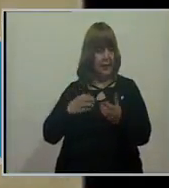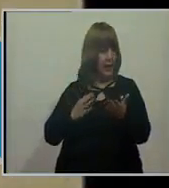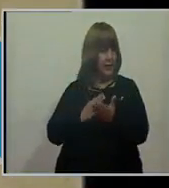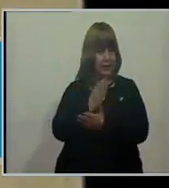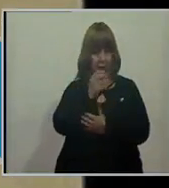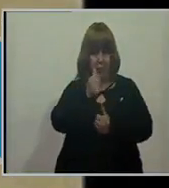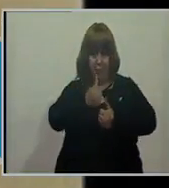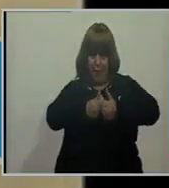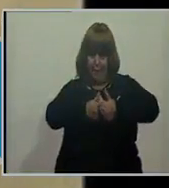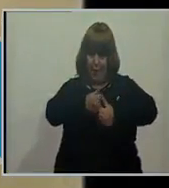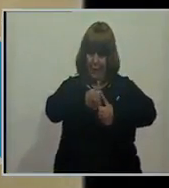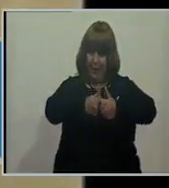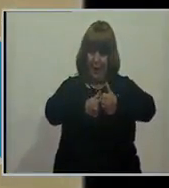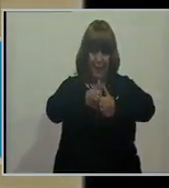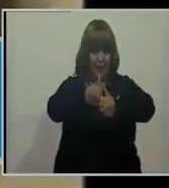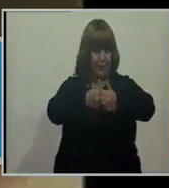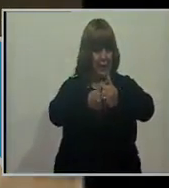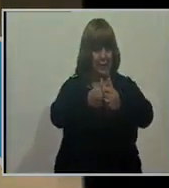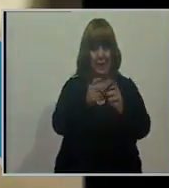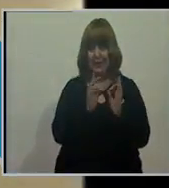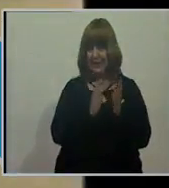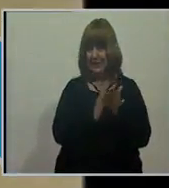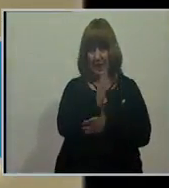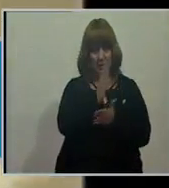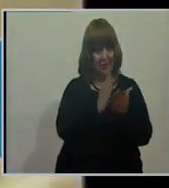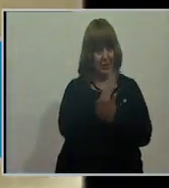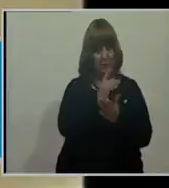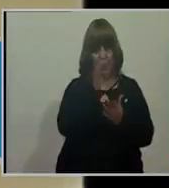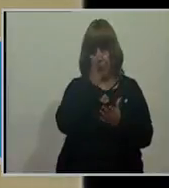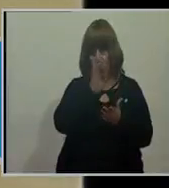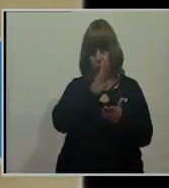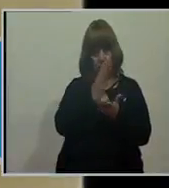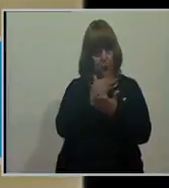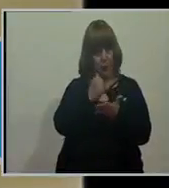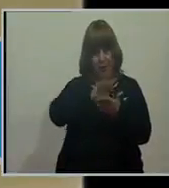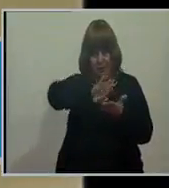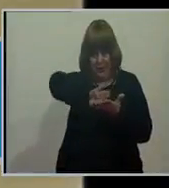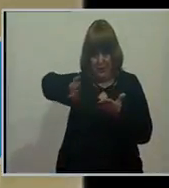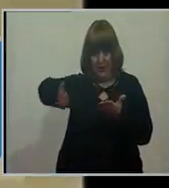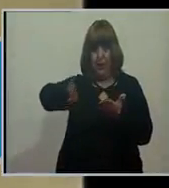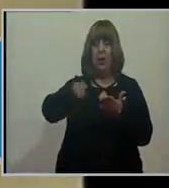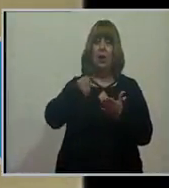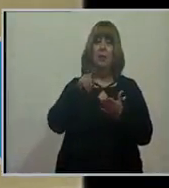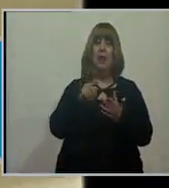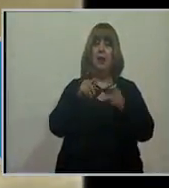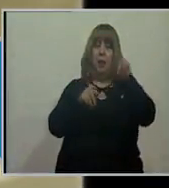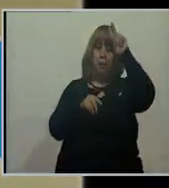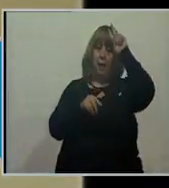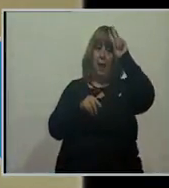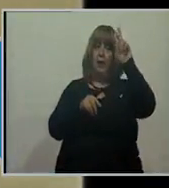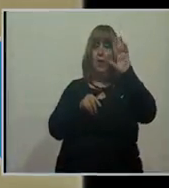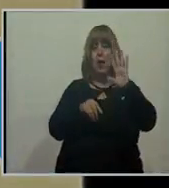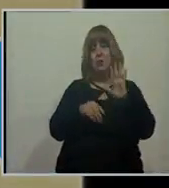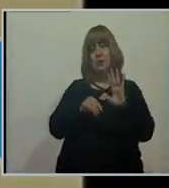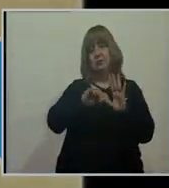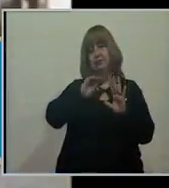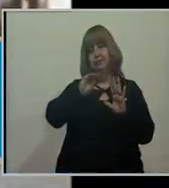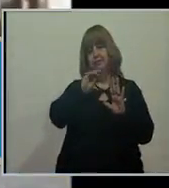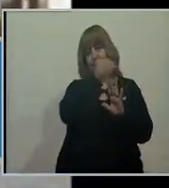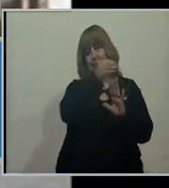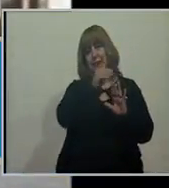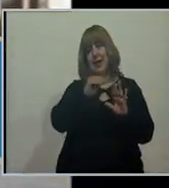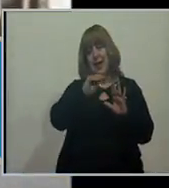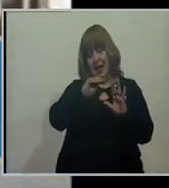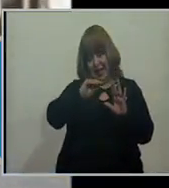disputó la fase final de la Copa Mundial. Pero lamentablemente, este es el festejo peruano de aquella época, lograba la clasificación